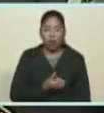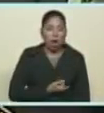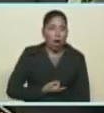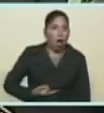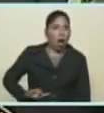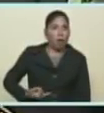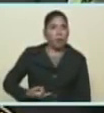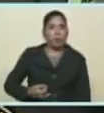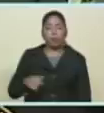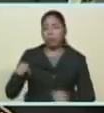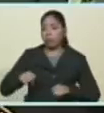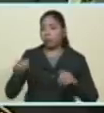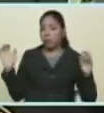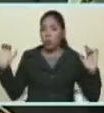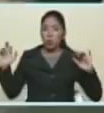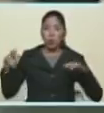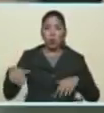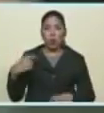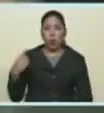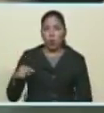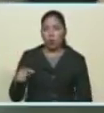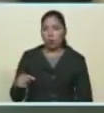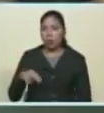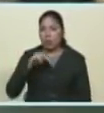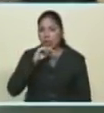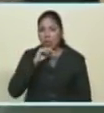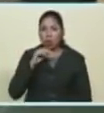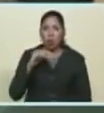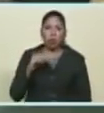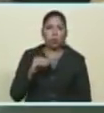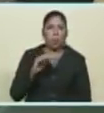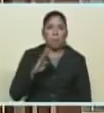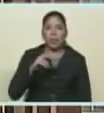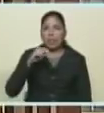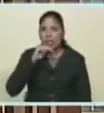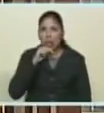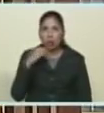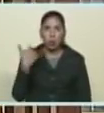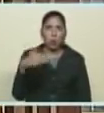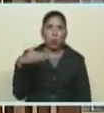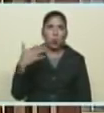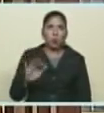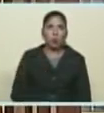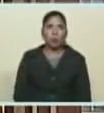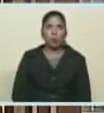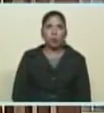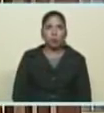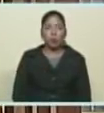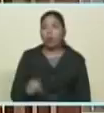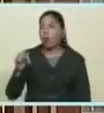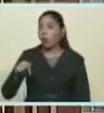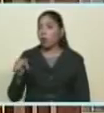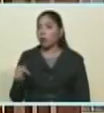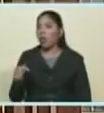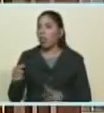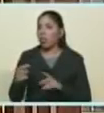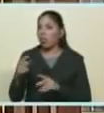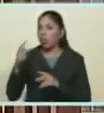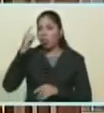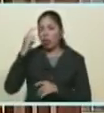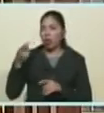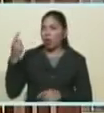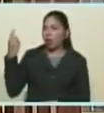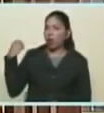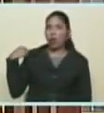han llegado aquí, ya tienen nietos, bisnietos. En estos días le dábamos la tarjeta Hogares de la Patria a